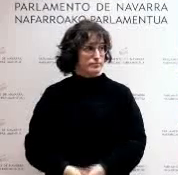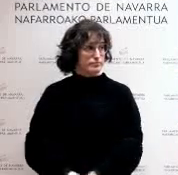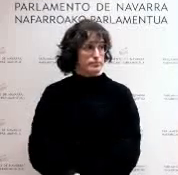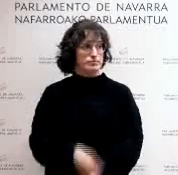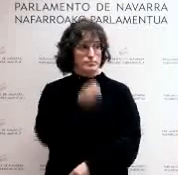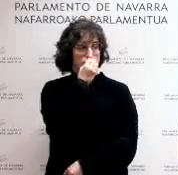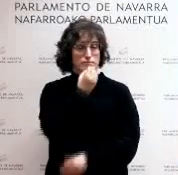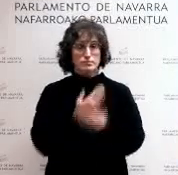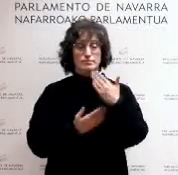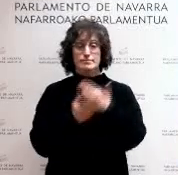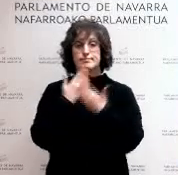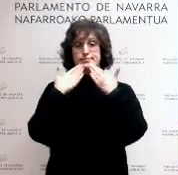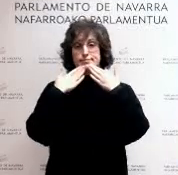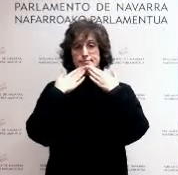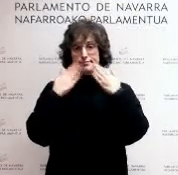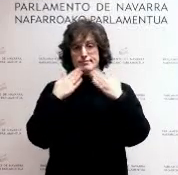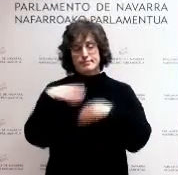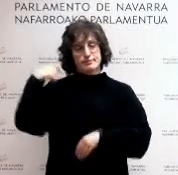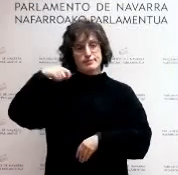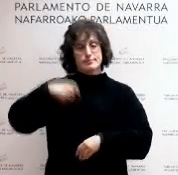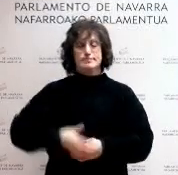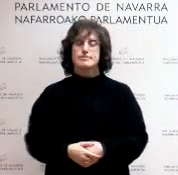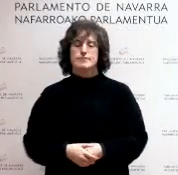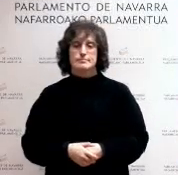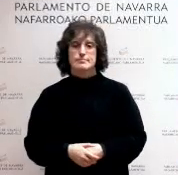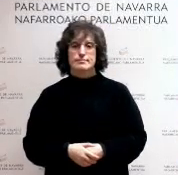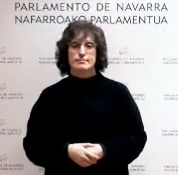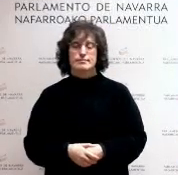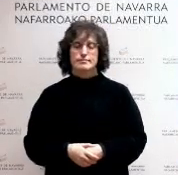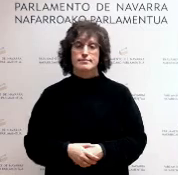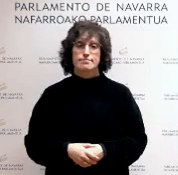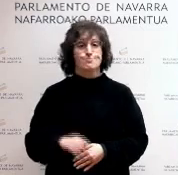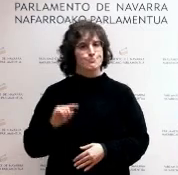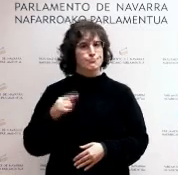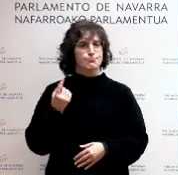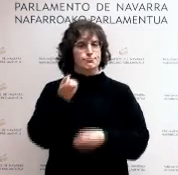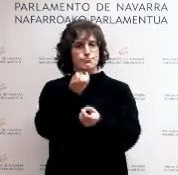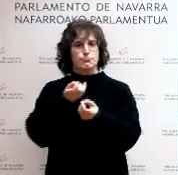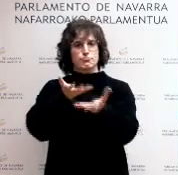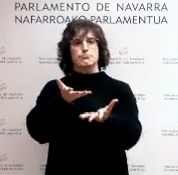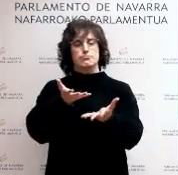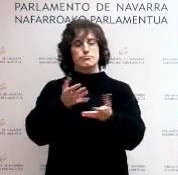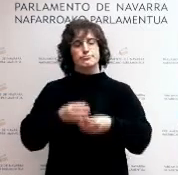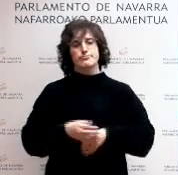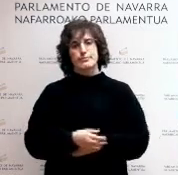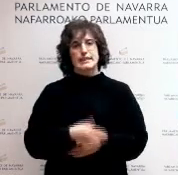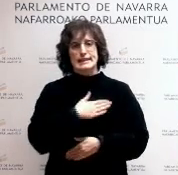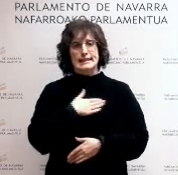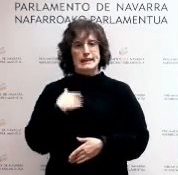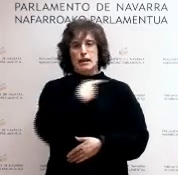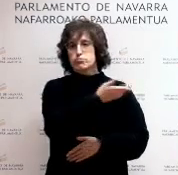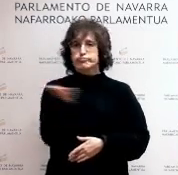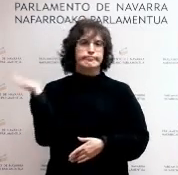Buenos días, muchas gracias, presidente. En primer lugar, vaya a esta primera intervención el recuerdo para todas las